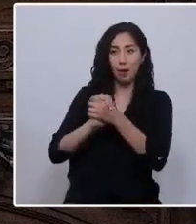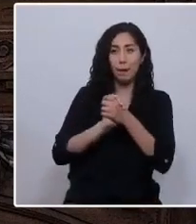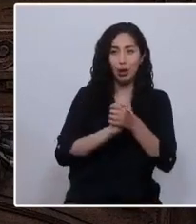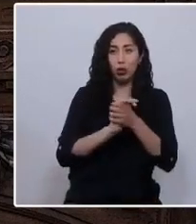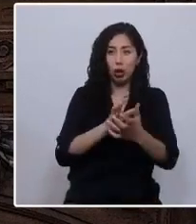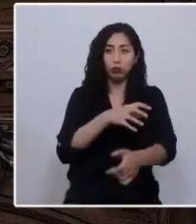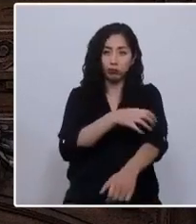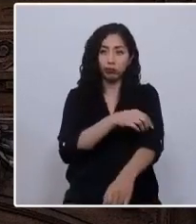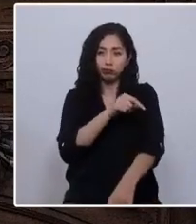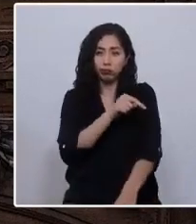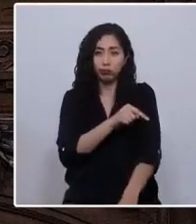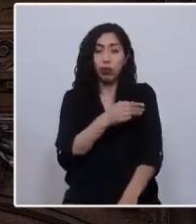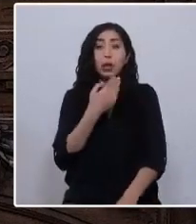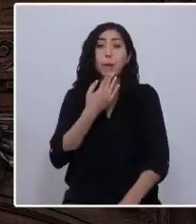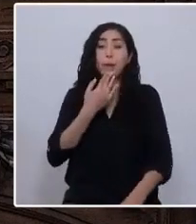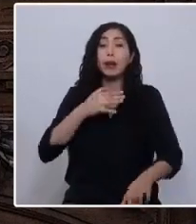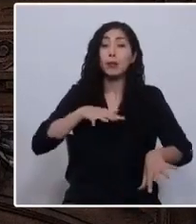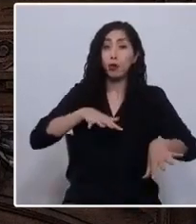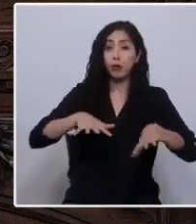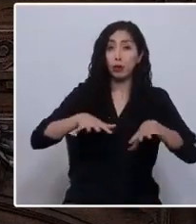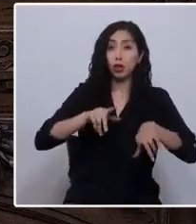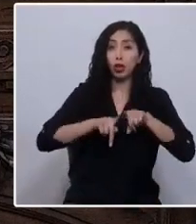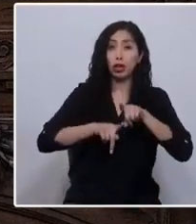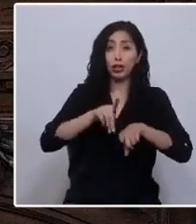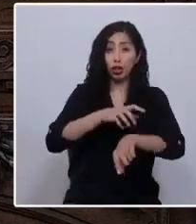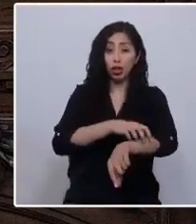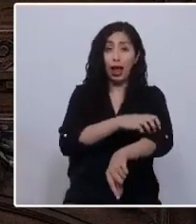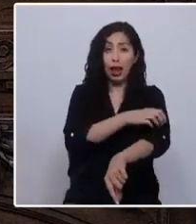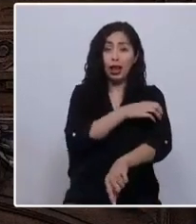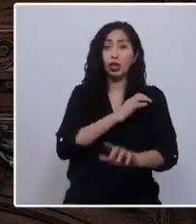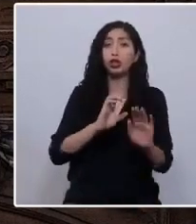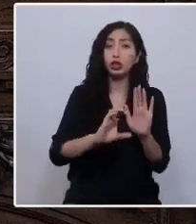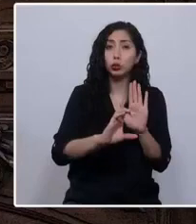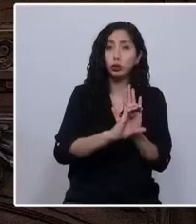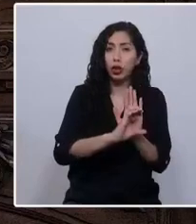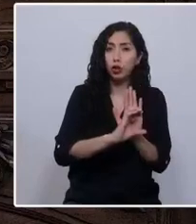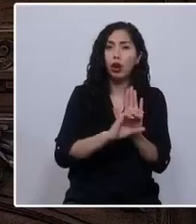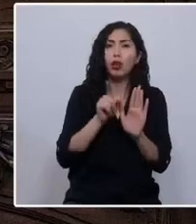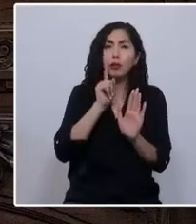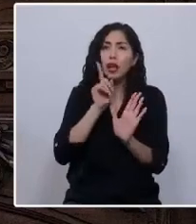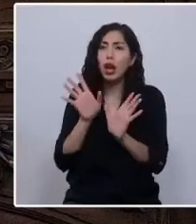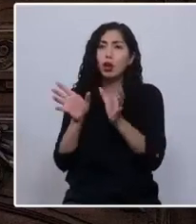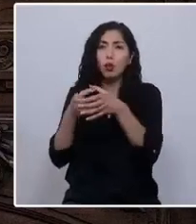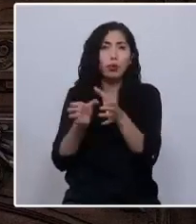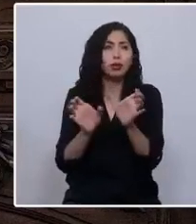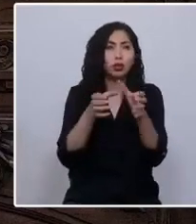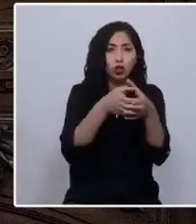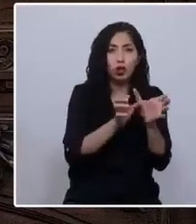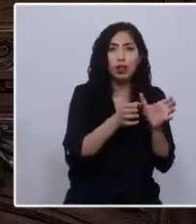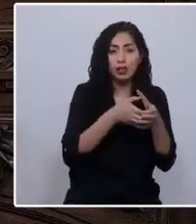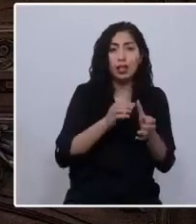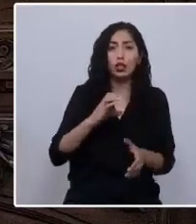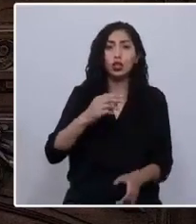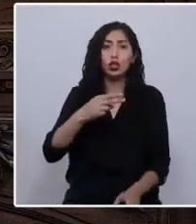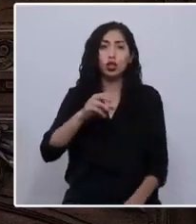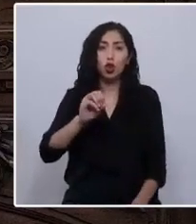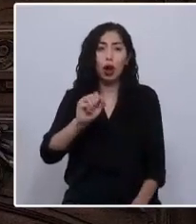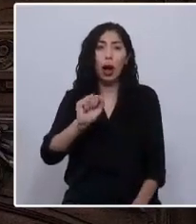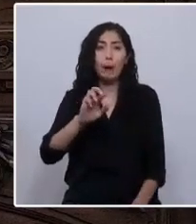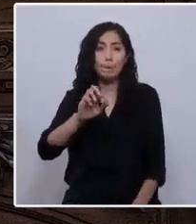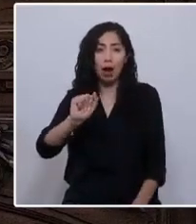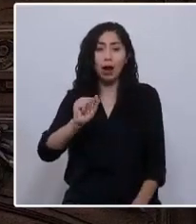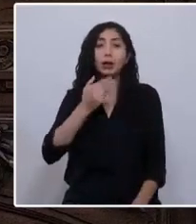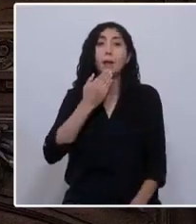luego y luego con el movimiento territorial constituyente compuesto agrupaciones de elqui limarí y choapa y la lista del pueblo